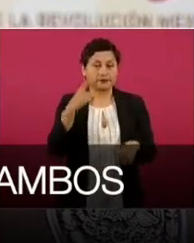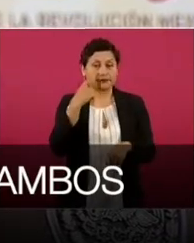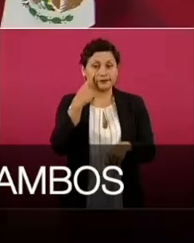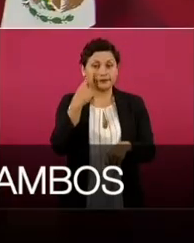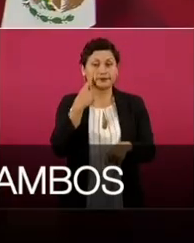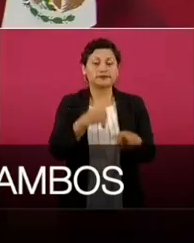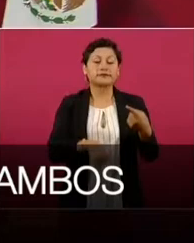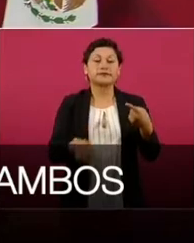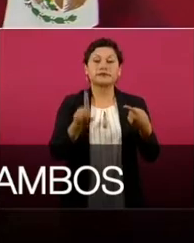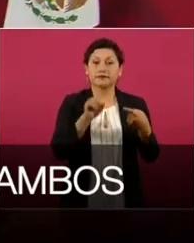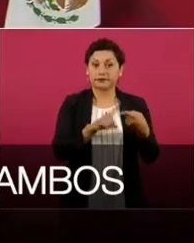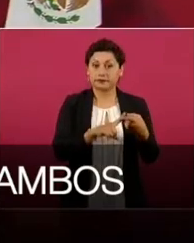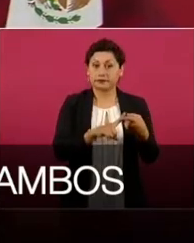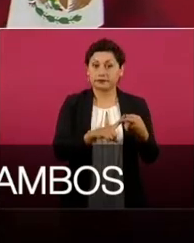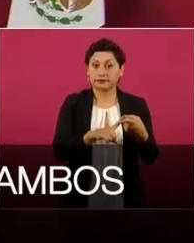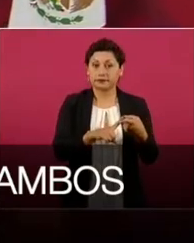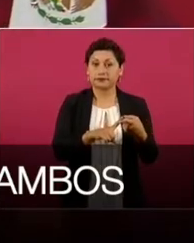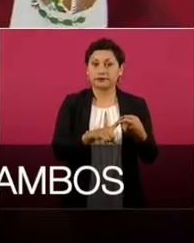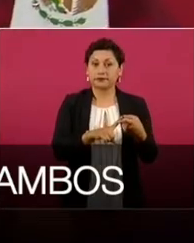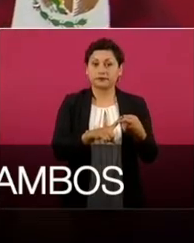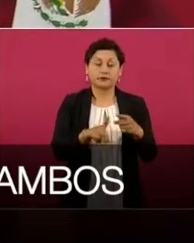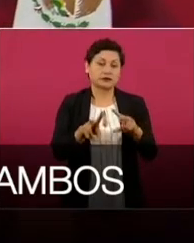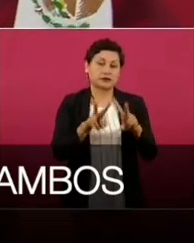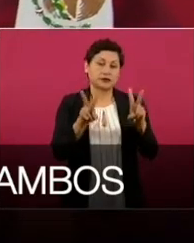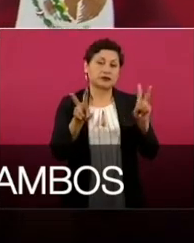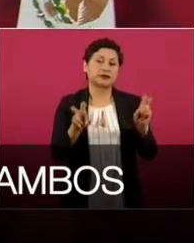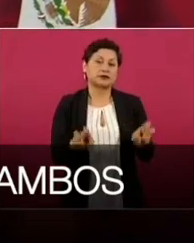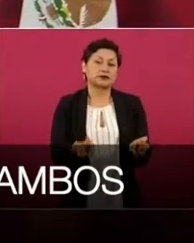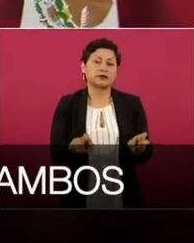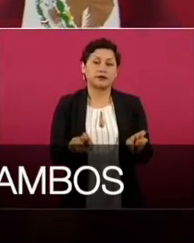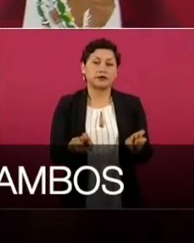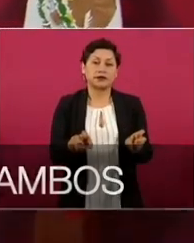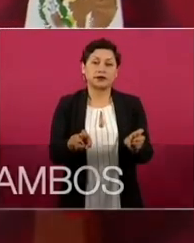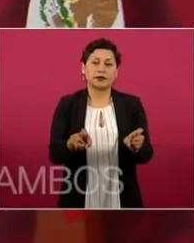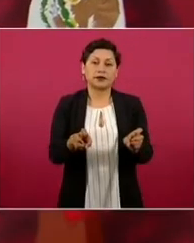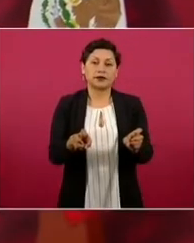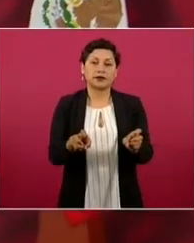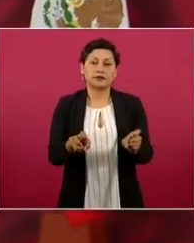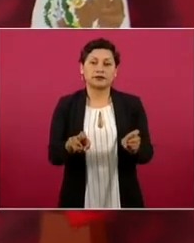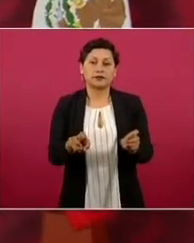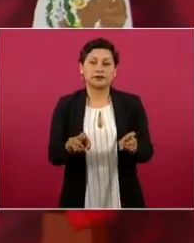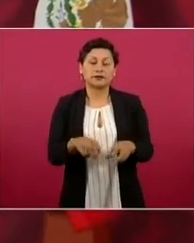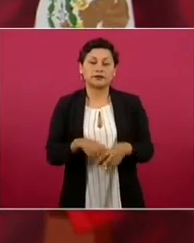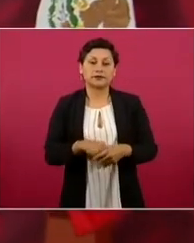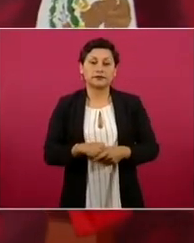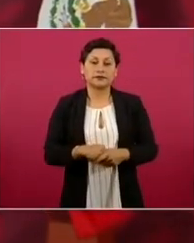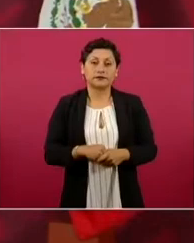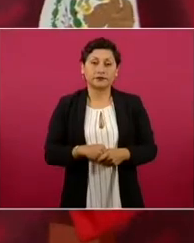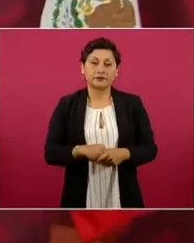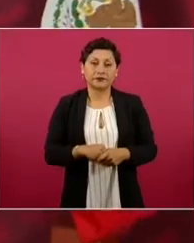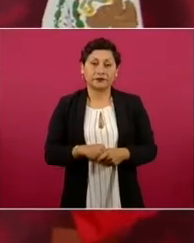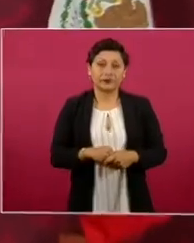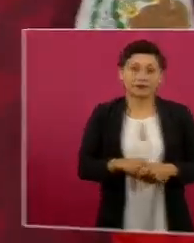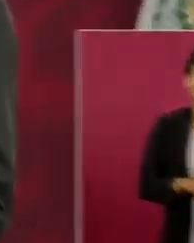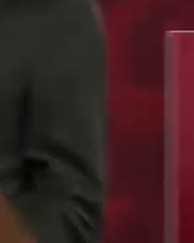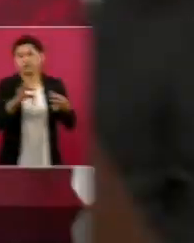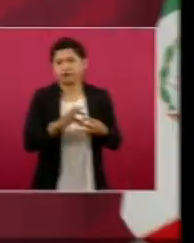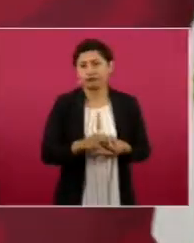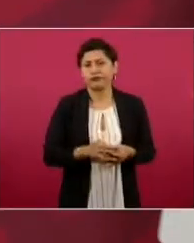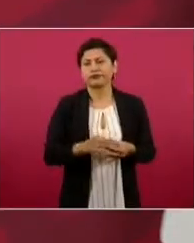que México vaya a salir del T-MEC, pues consideró que tanto nuestro país como Estados Unidos se necesitan.